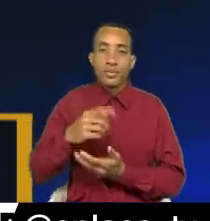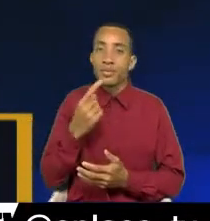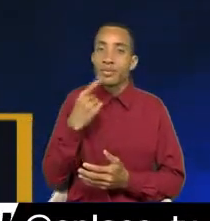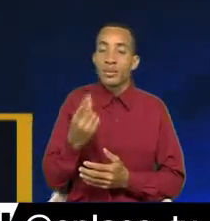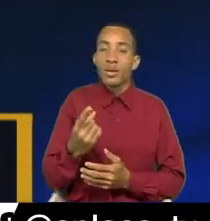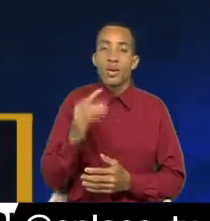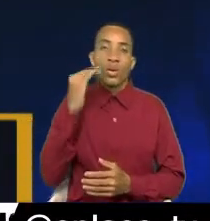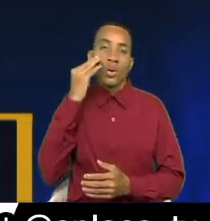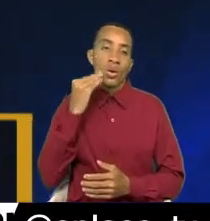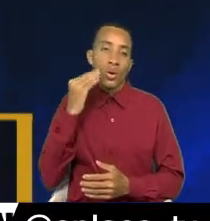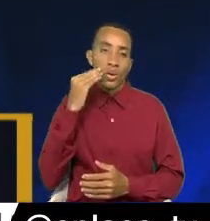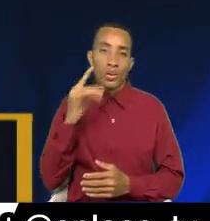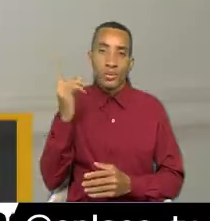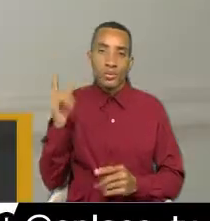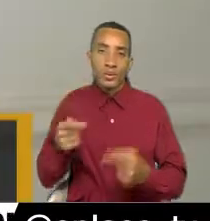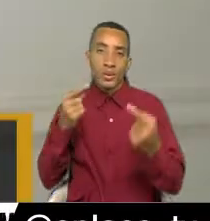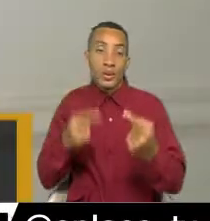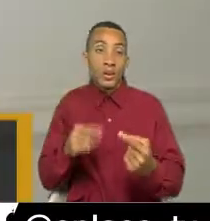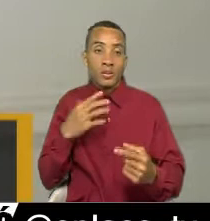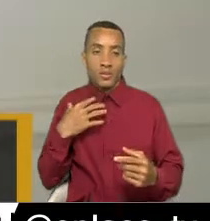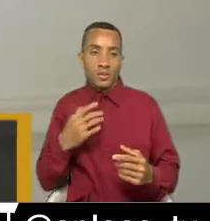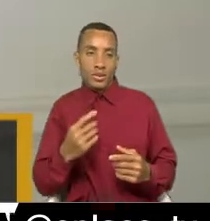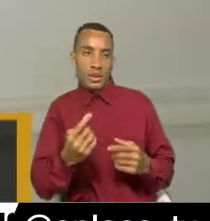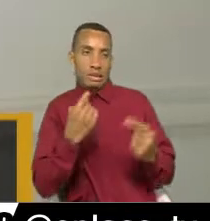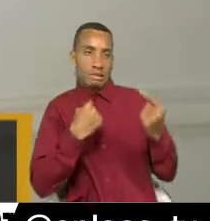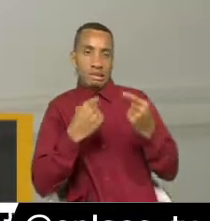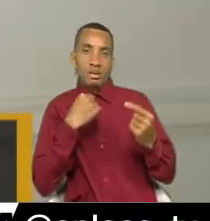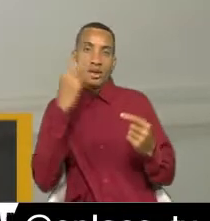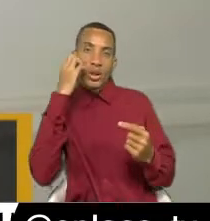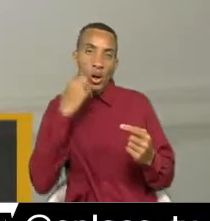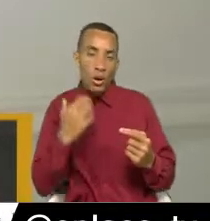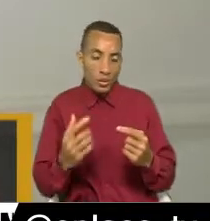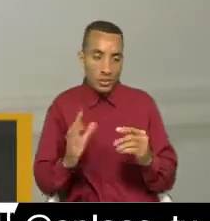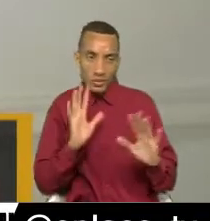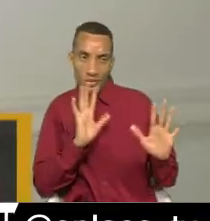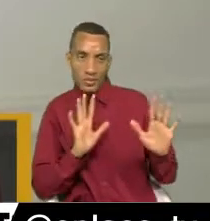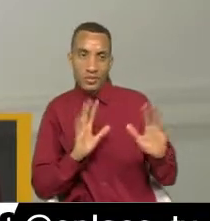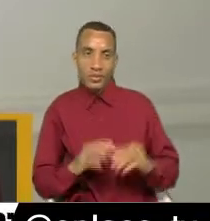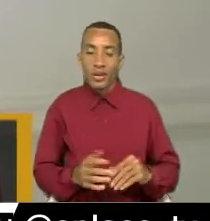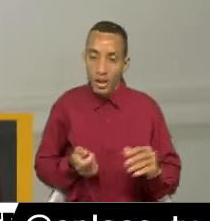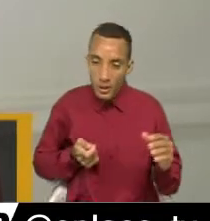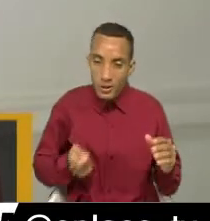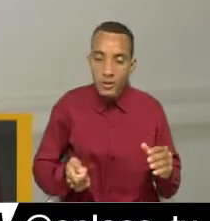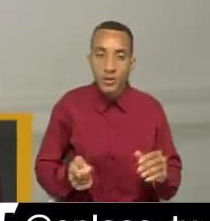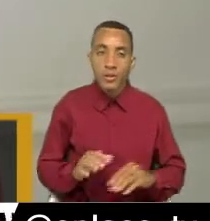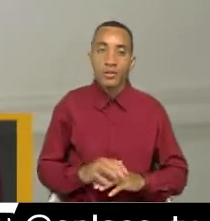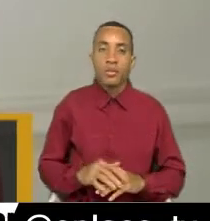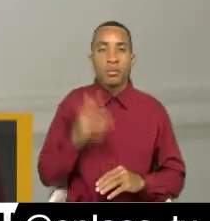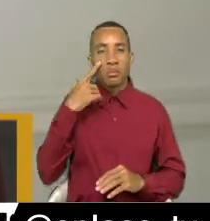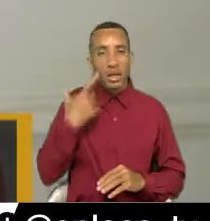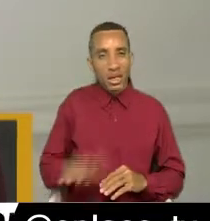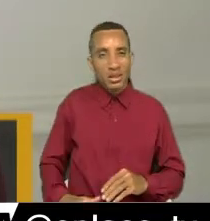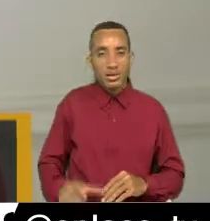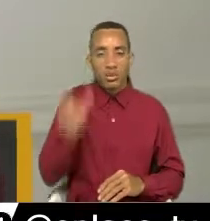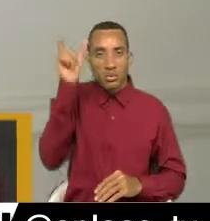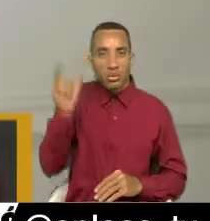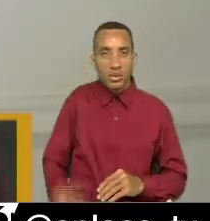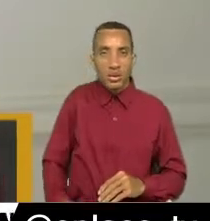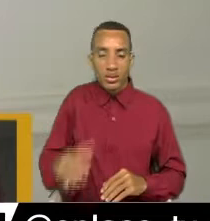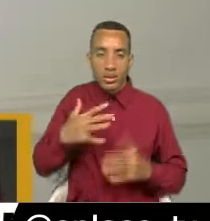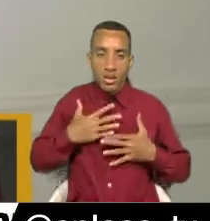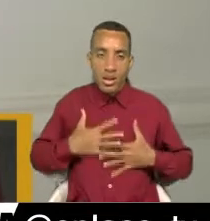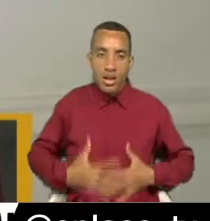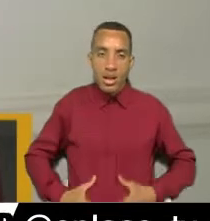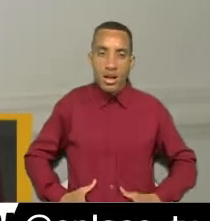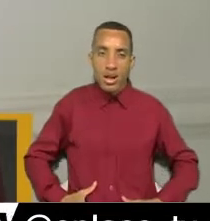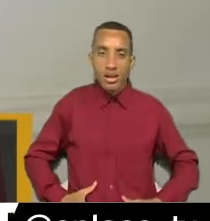momentos en que se oponía a un robo. Bueno, lo que manifiestan las personas cuando llegó nuestra ambulancia es que al parecer un habitante de calle quería hurtar a este